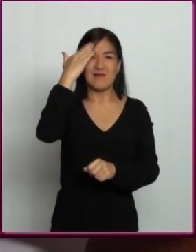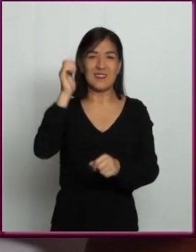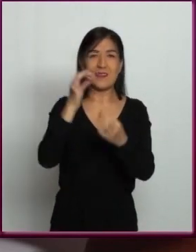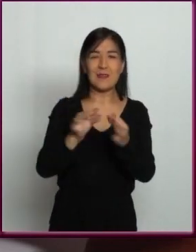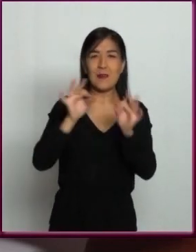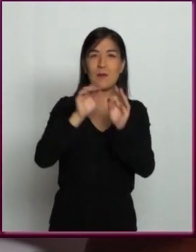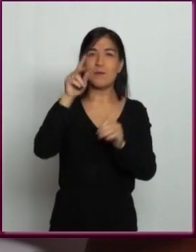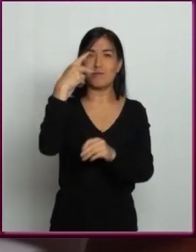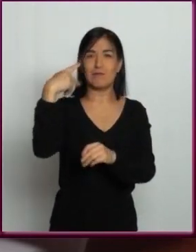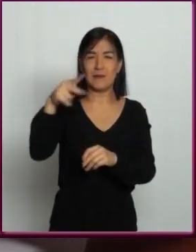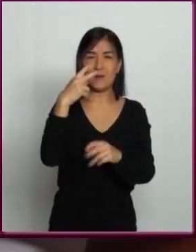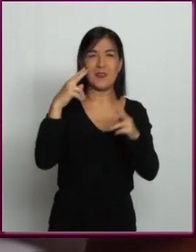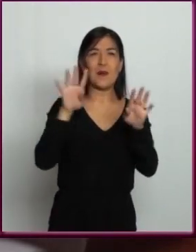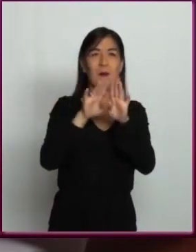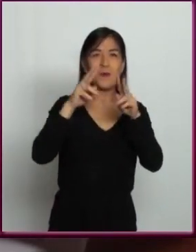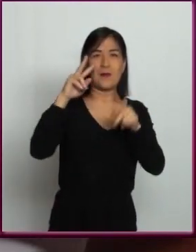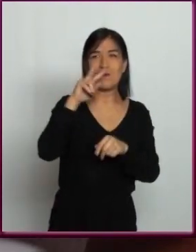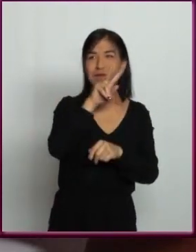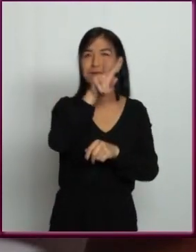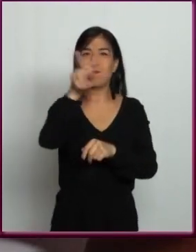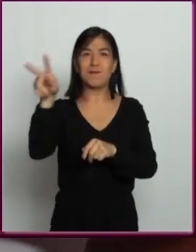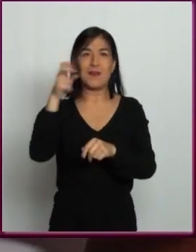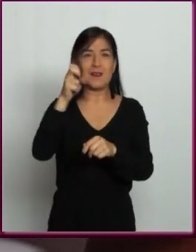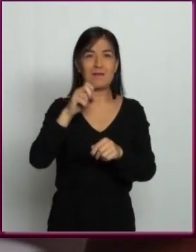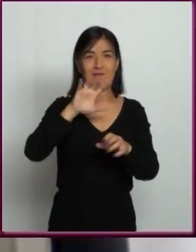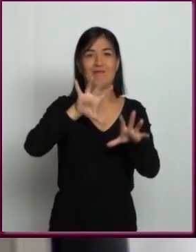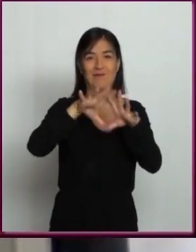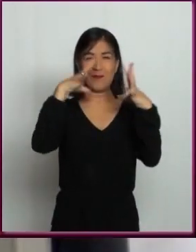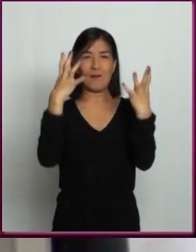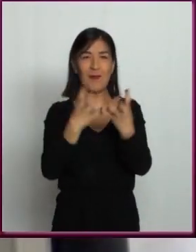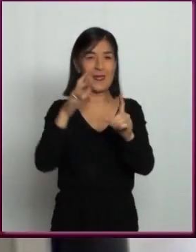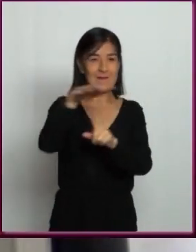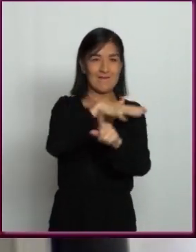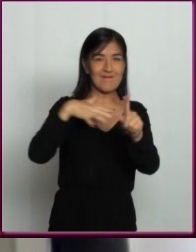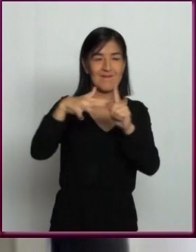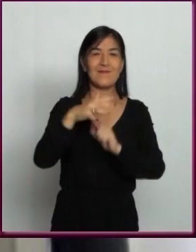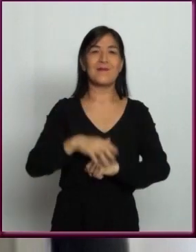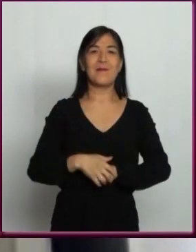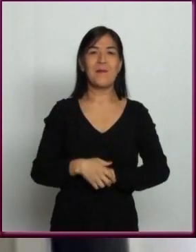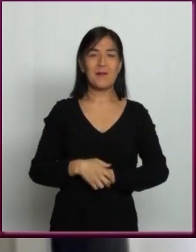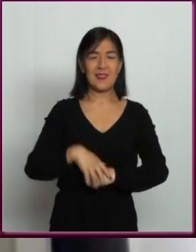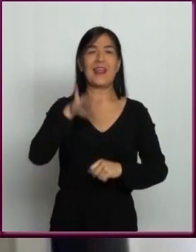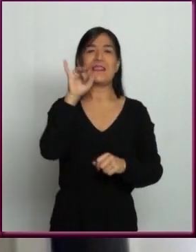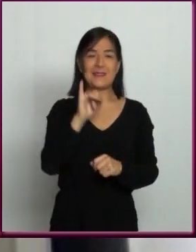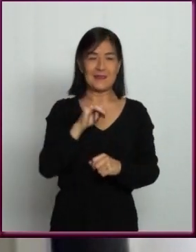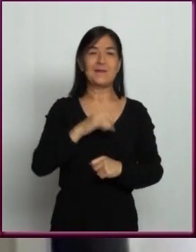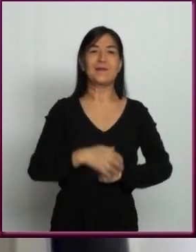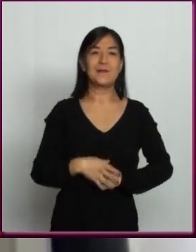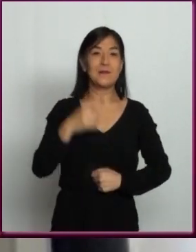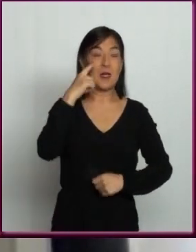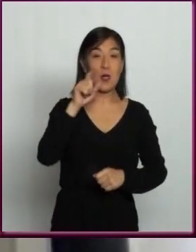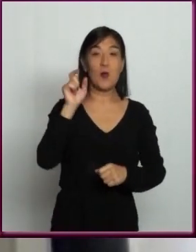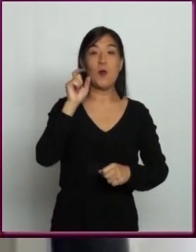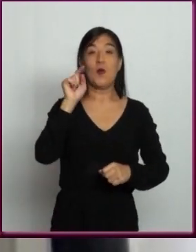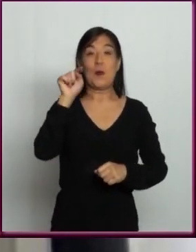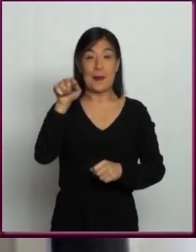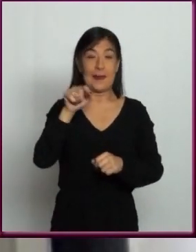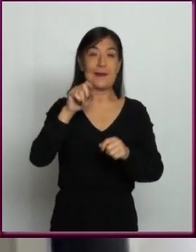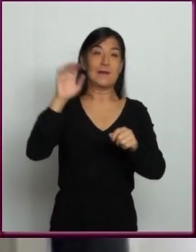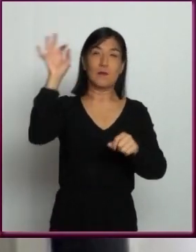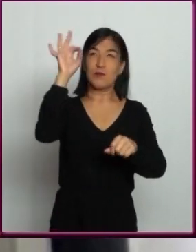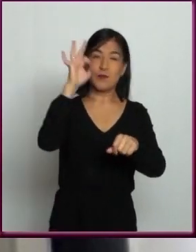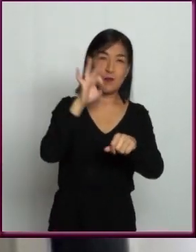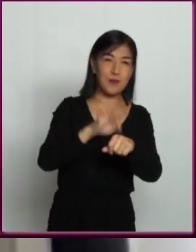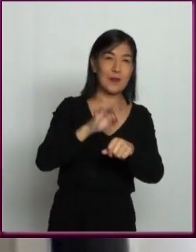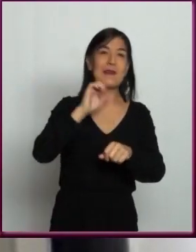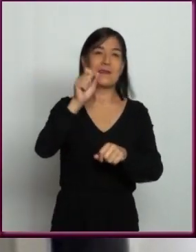visión en su Sí, mundo, pues, en su entorno? sí, mira, en cuanto a la visión de los insectos,